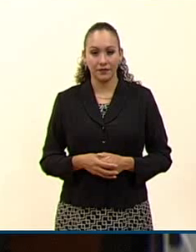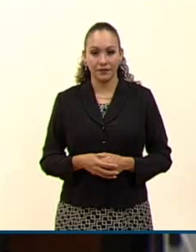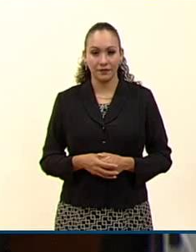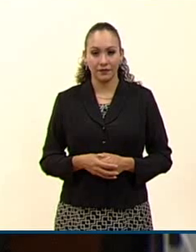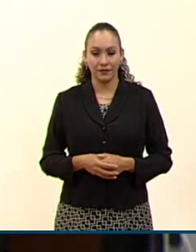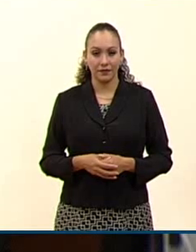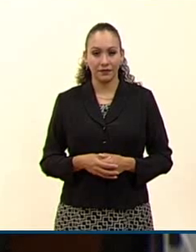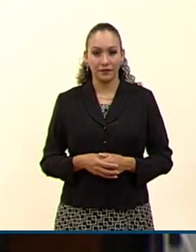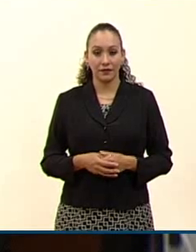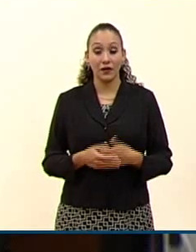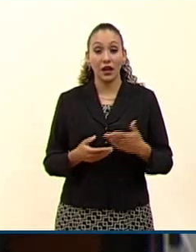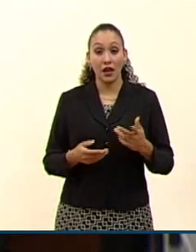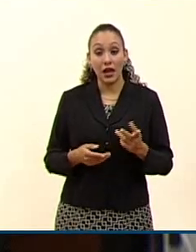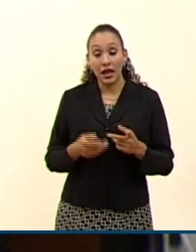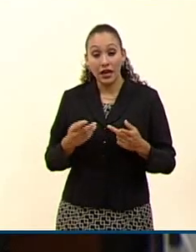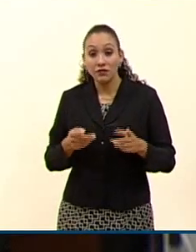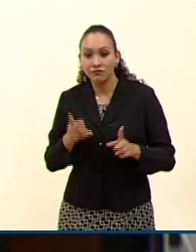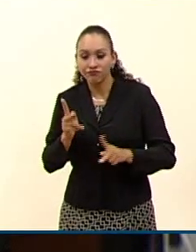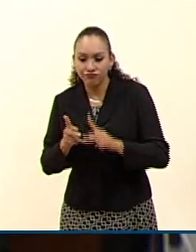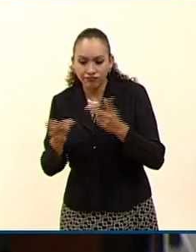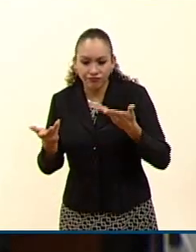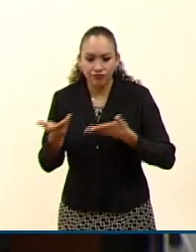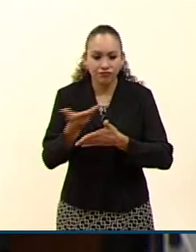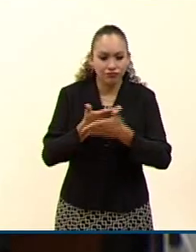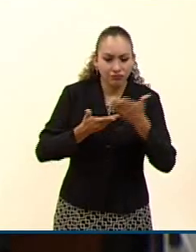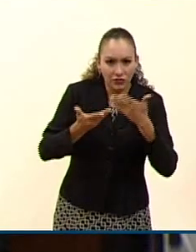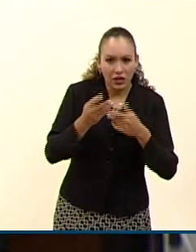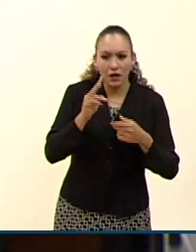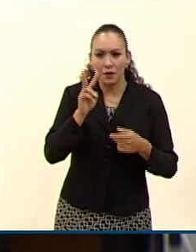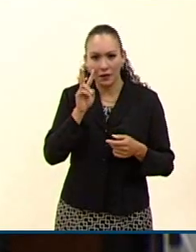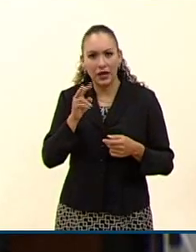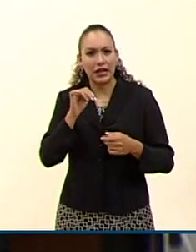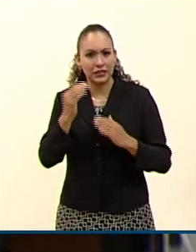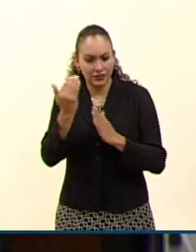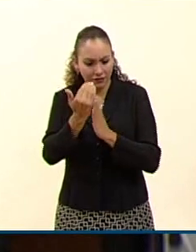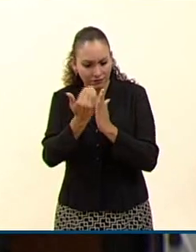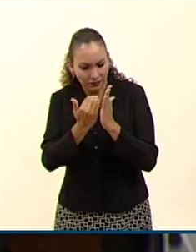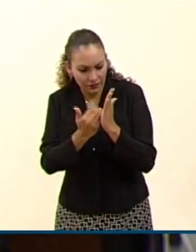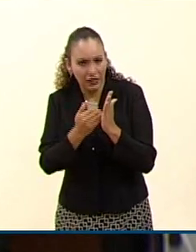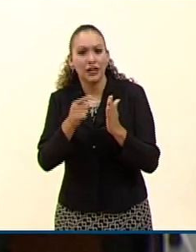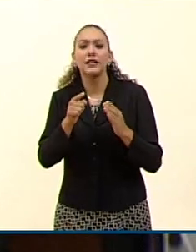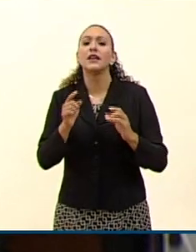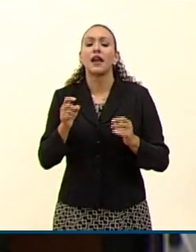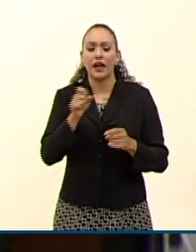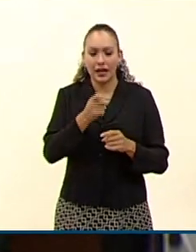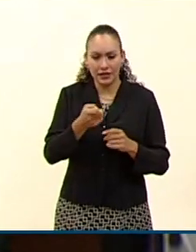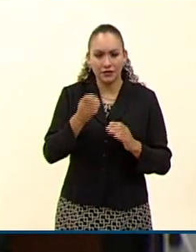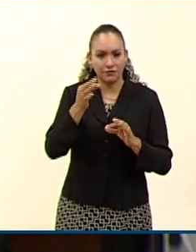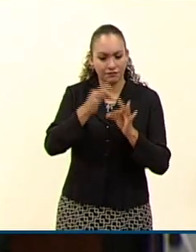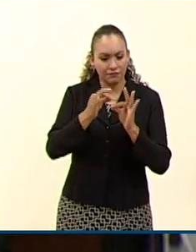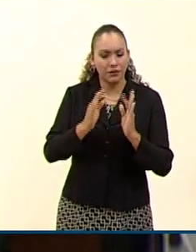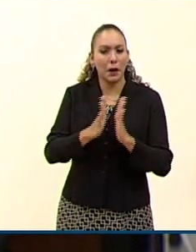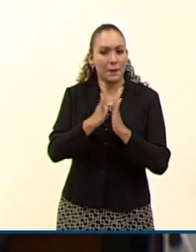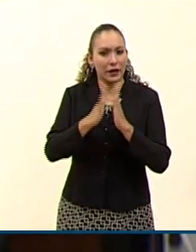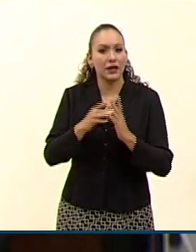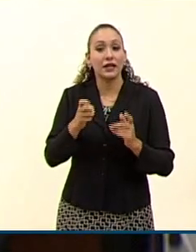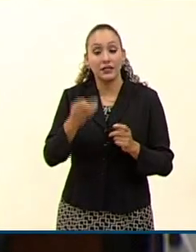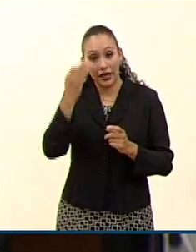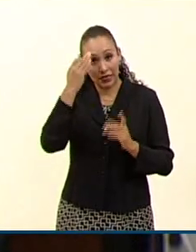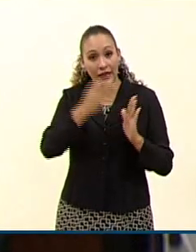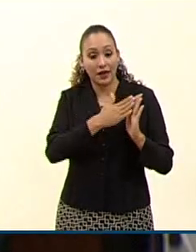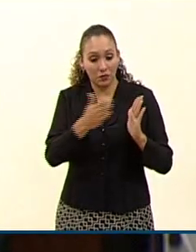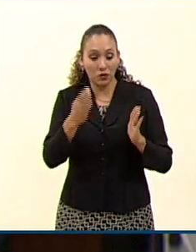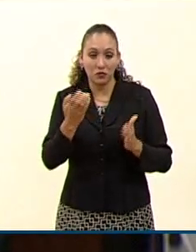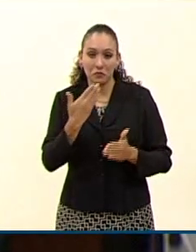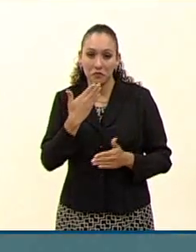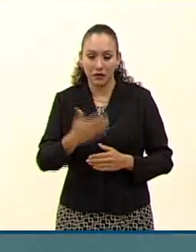Las consultas tuvieron amplia difusión, fueron accesibles, abiertas y participativas y se realizaron en plazos razonables.